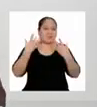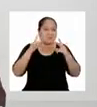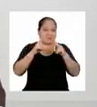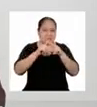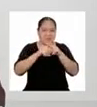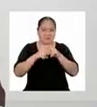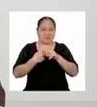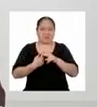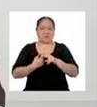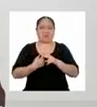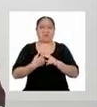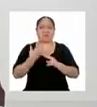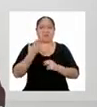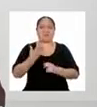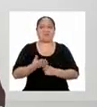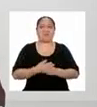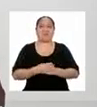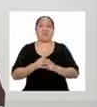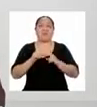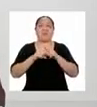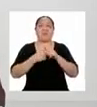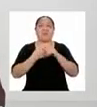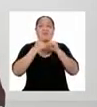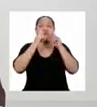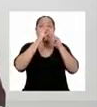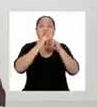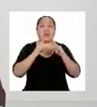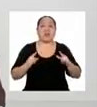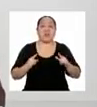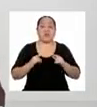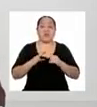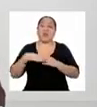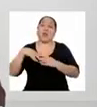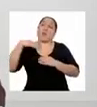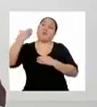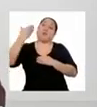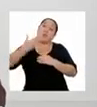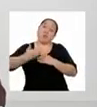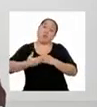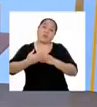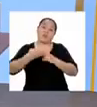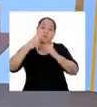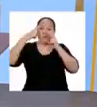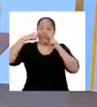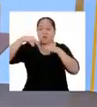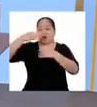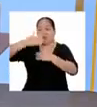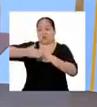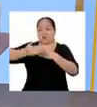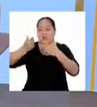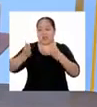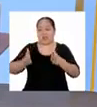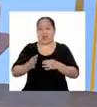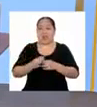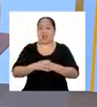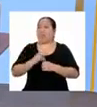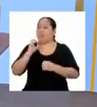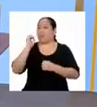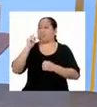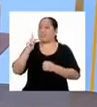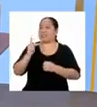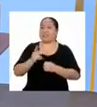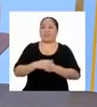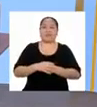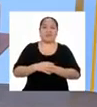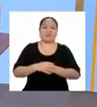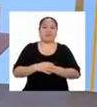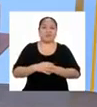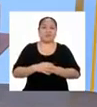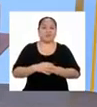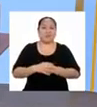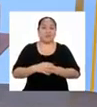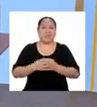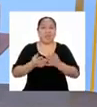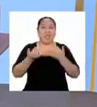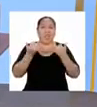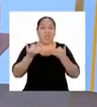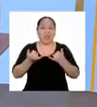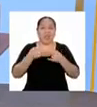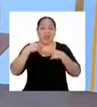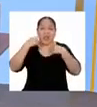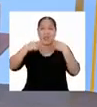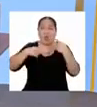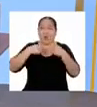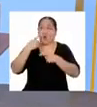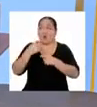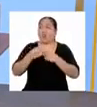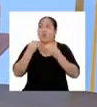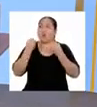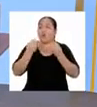obra. Empecemos con tu carpa y una próxima vez vemos lo de la caja. Me parece bien. Entonces, ahora le cuento